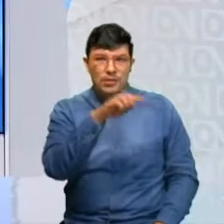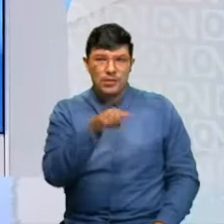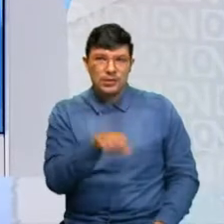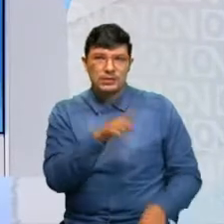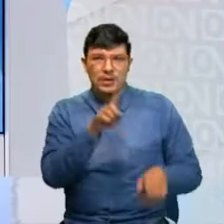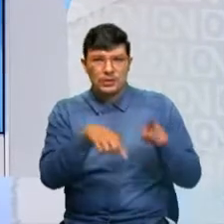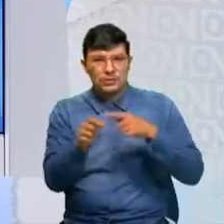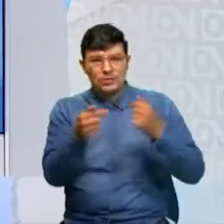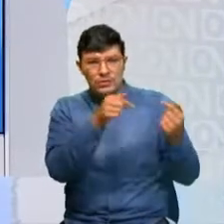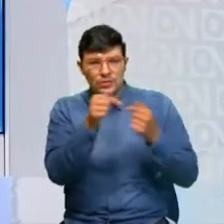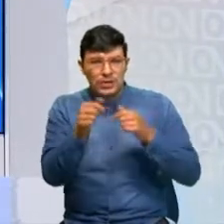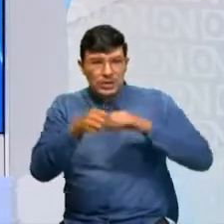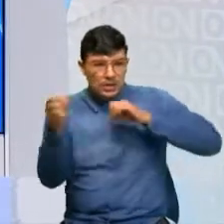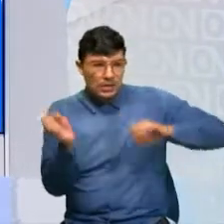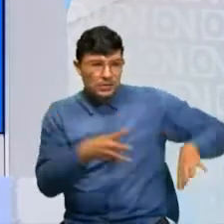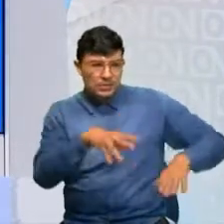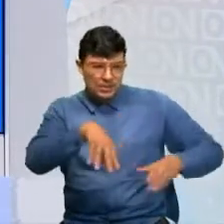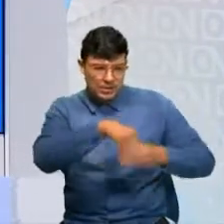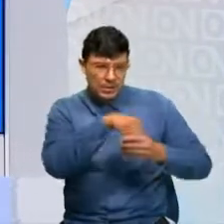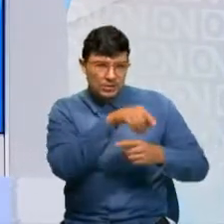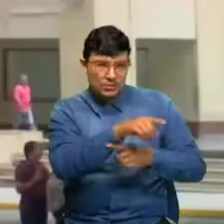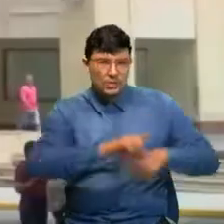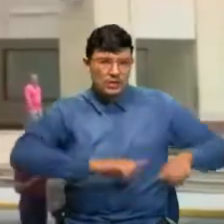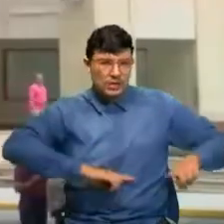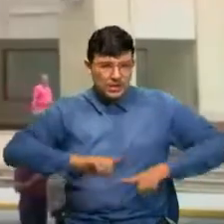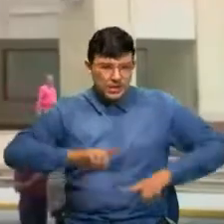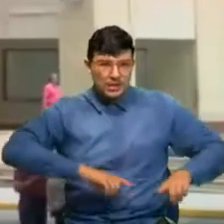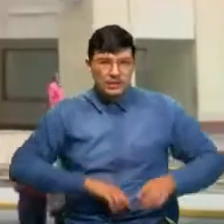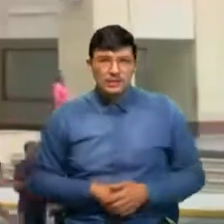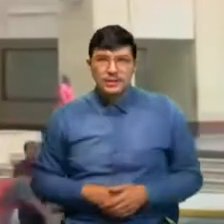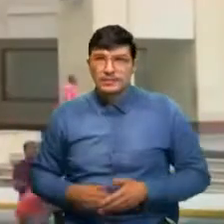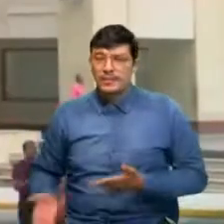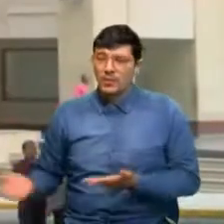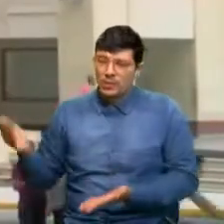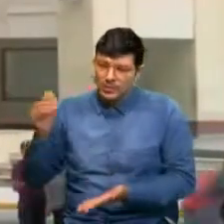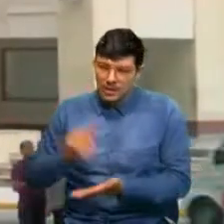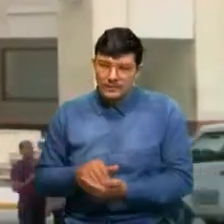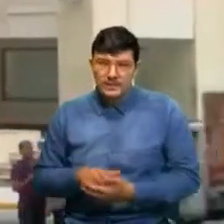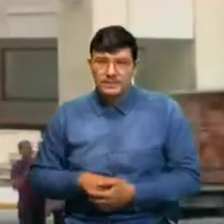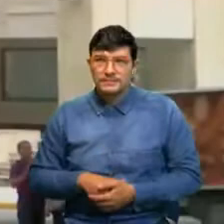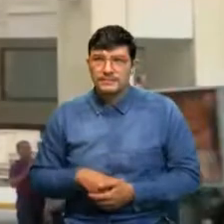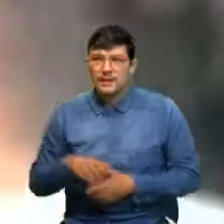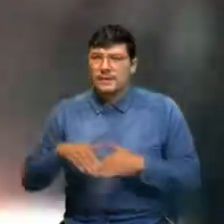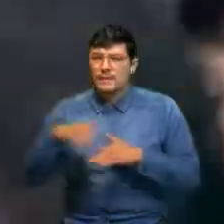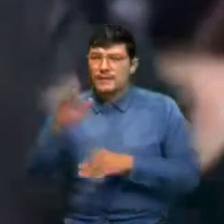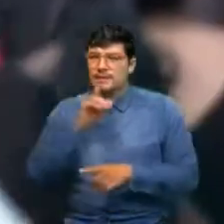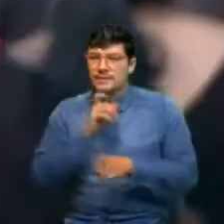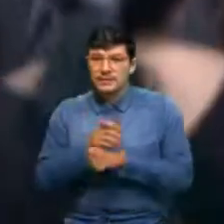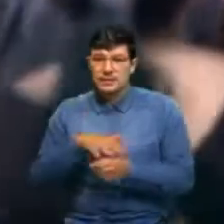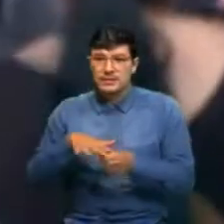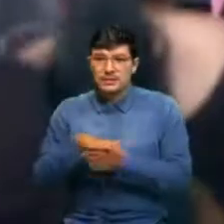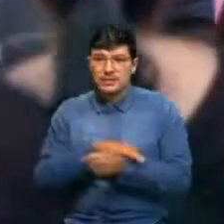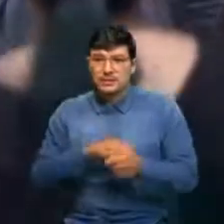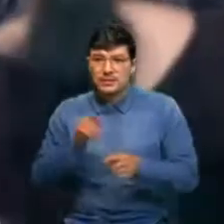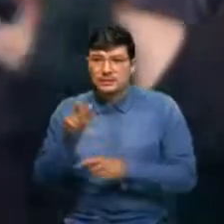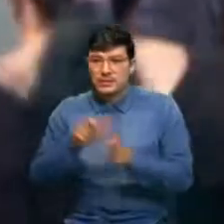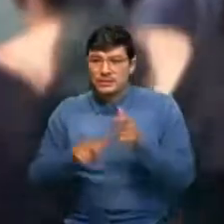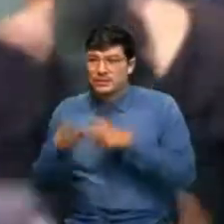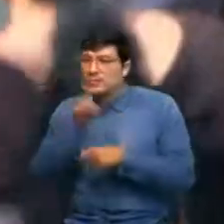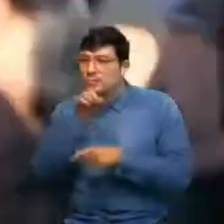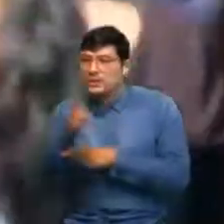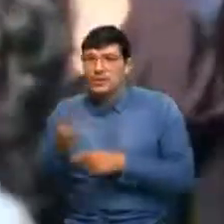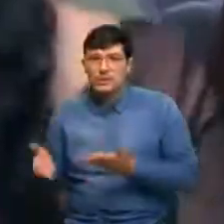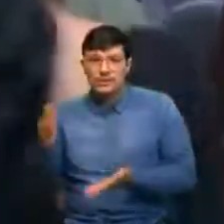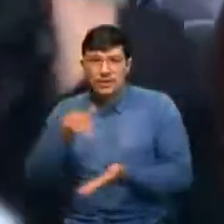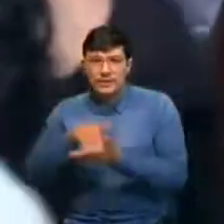renuncias al interior de la administración. Vuelve y juega. Como el más desgastante de yabú, los bumangueses vuelven a conocer que será